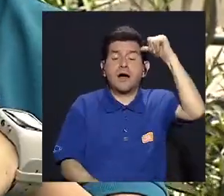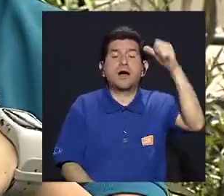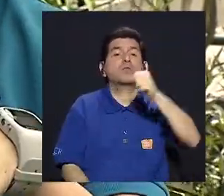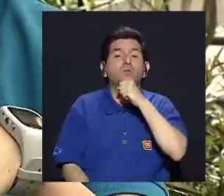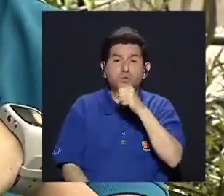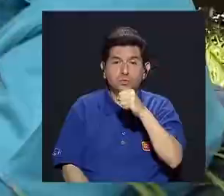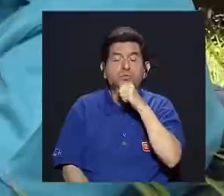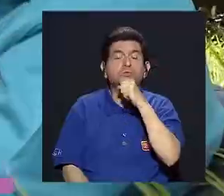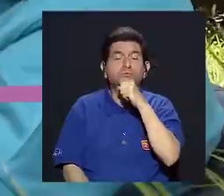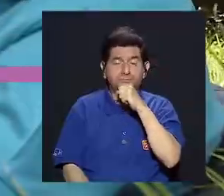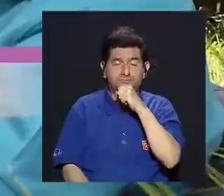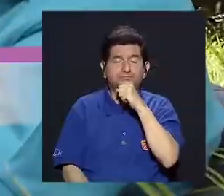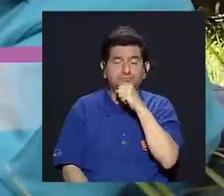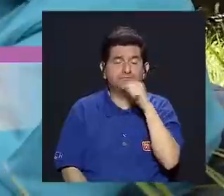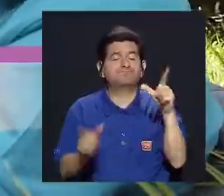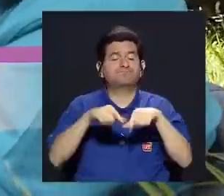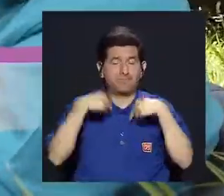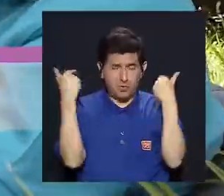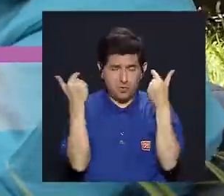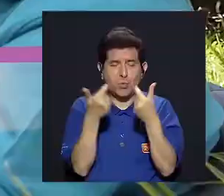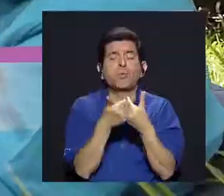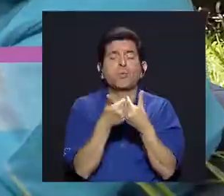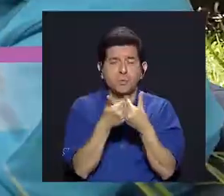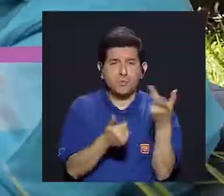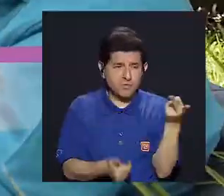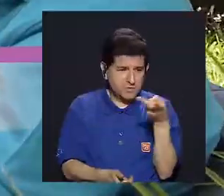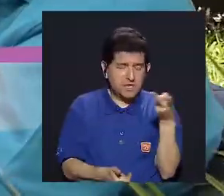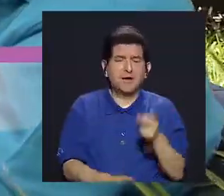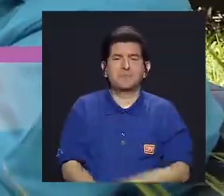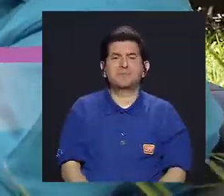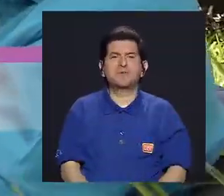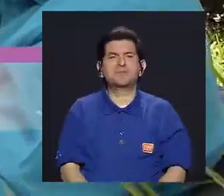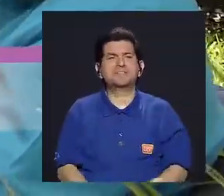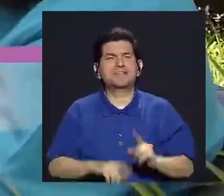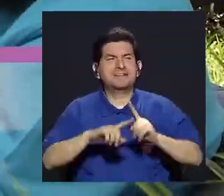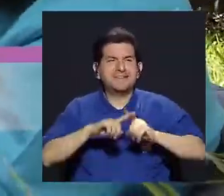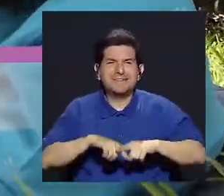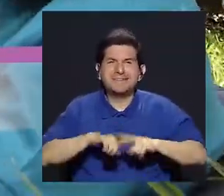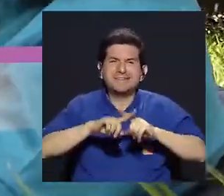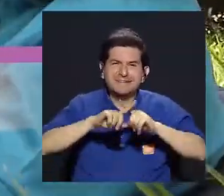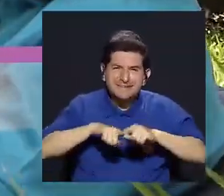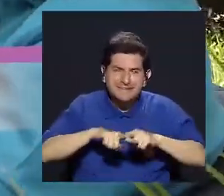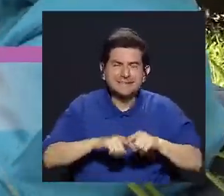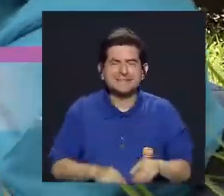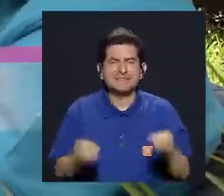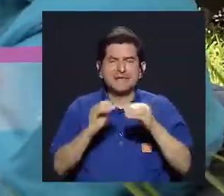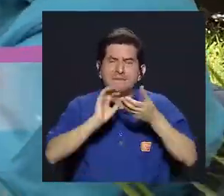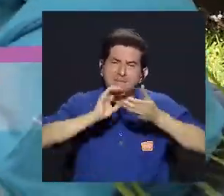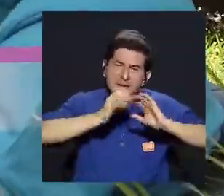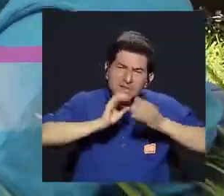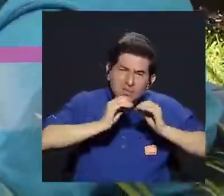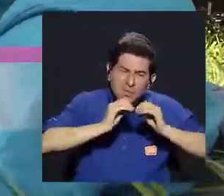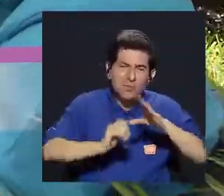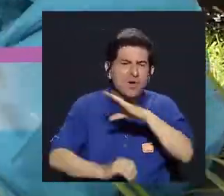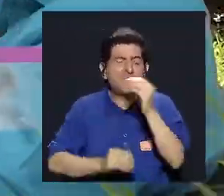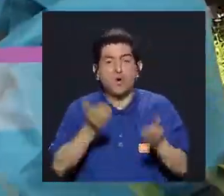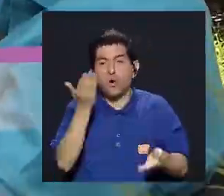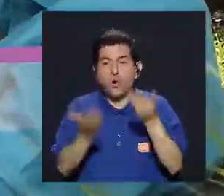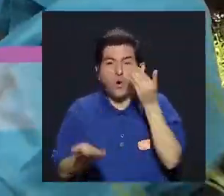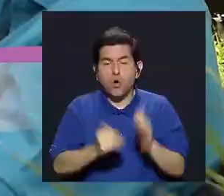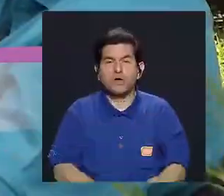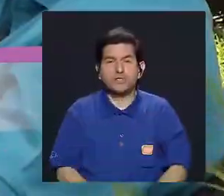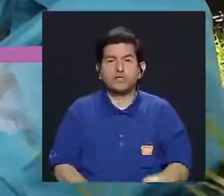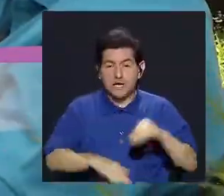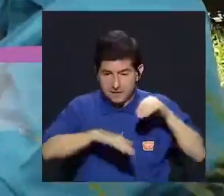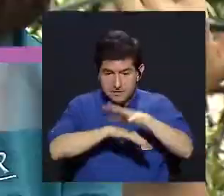los adultos mayores los grupos etarios que tienden a tener mayor incidencia o incluso pueden tener